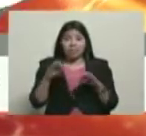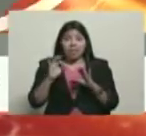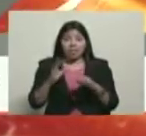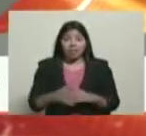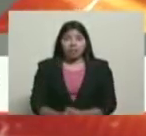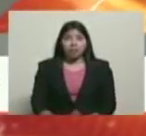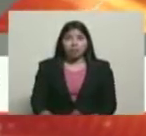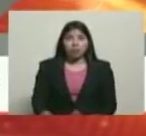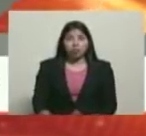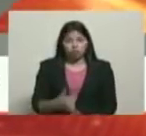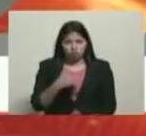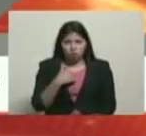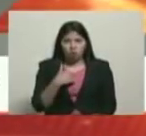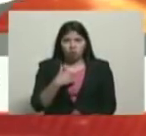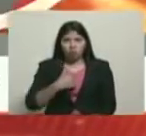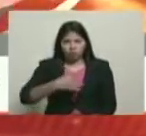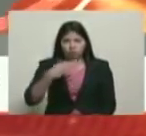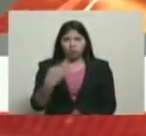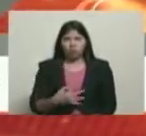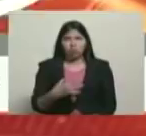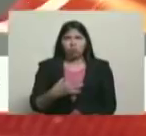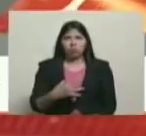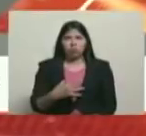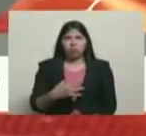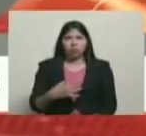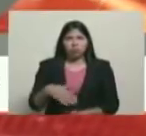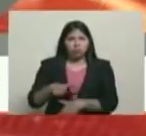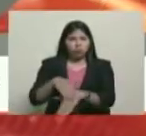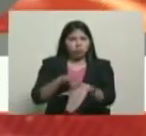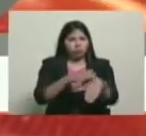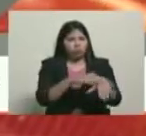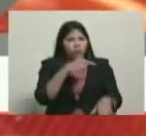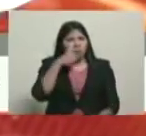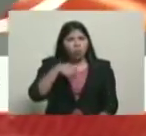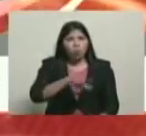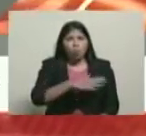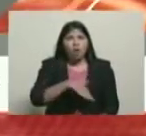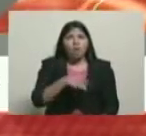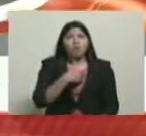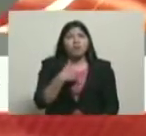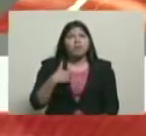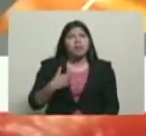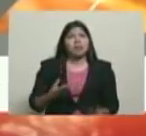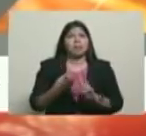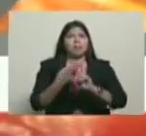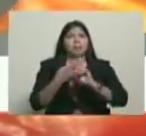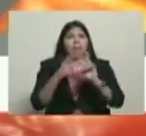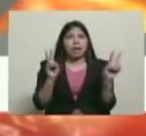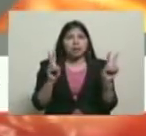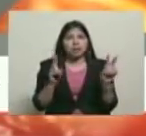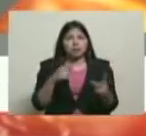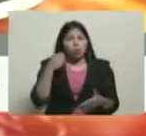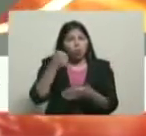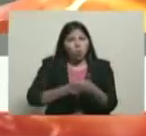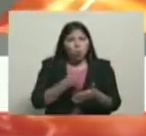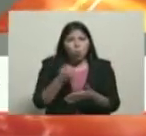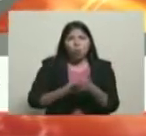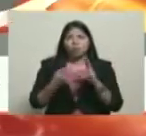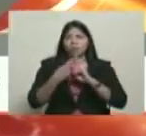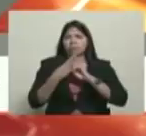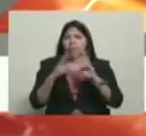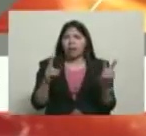debo reivindicar la capacidad del pueblo de Venezuela de querer la paz, de luchar por la paz, de no